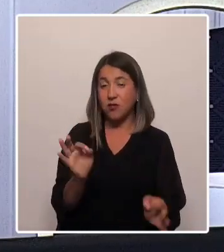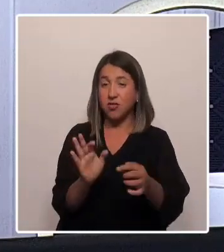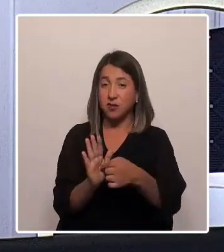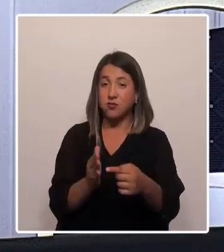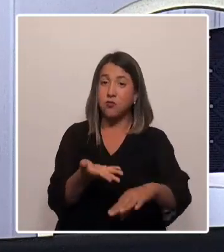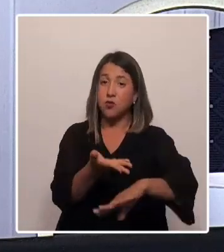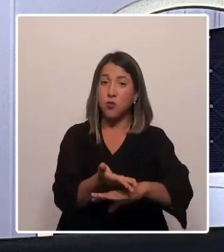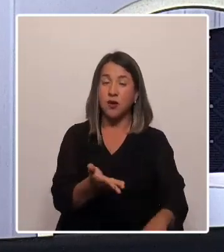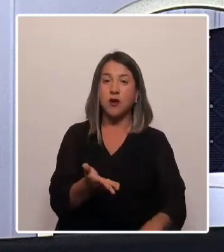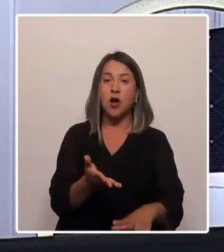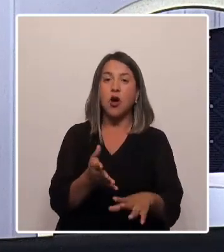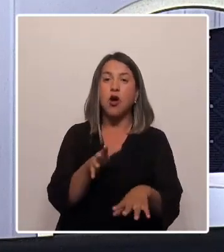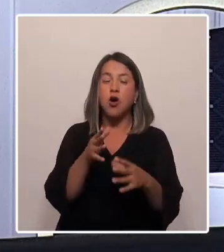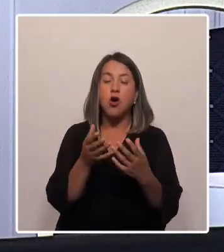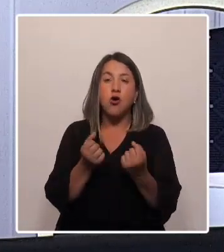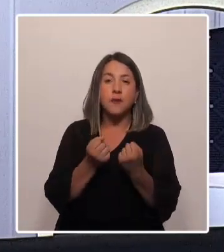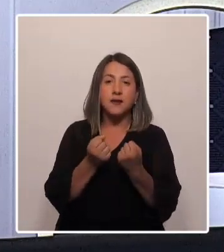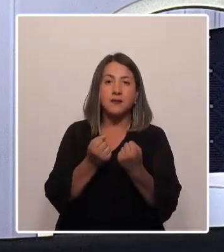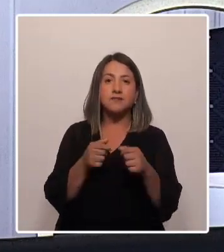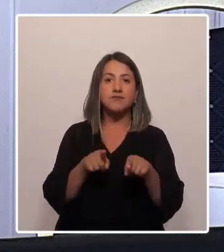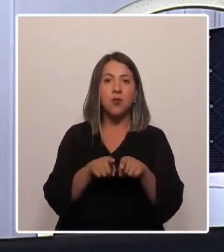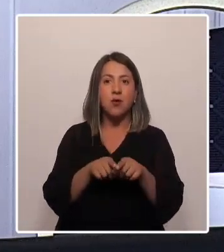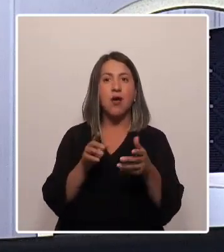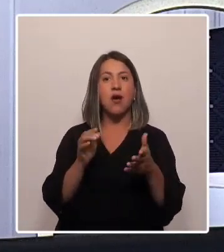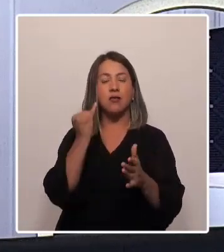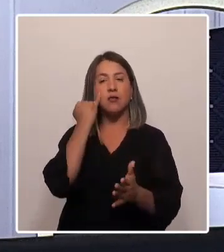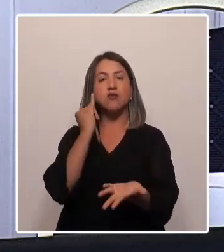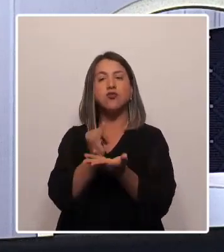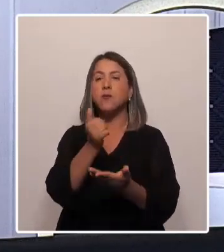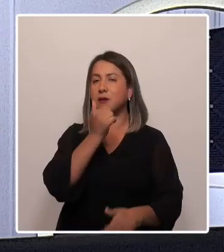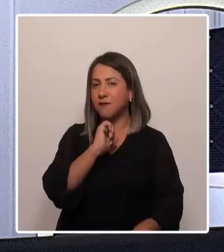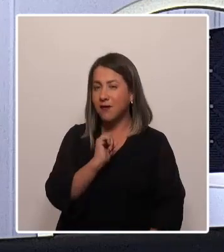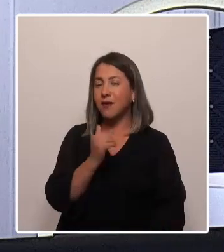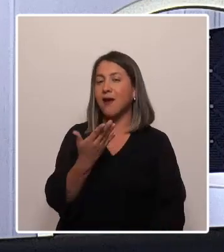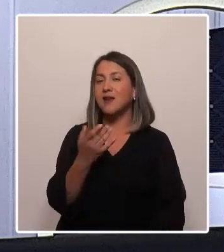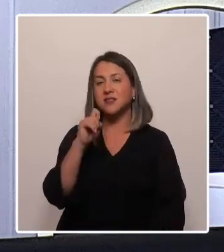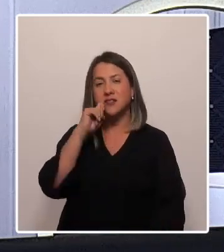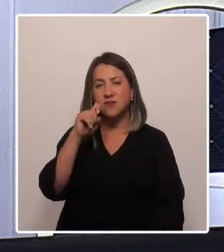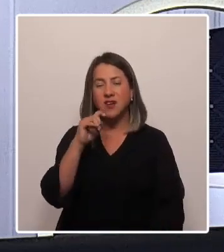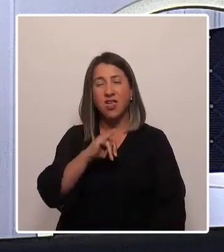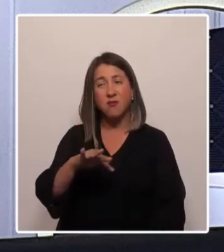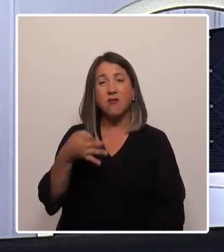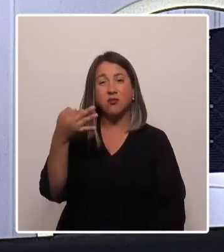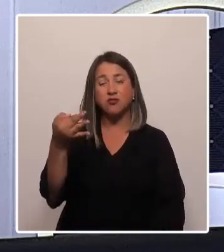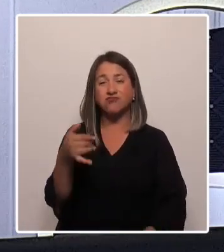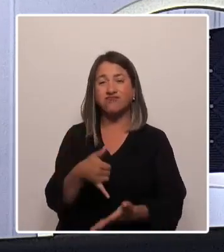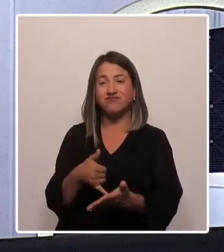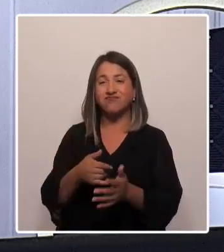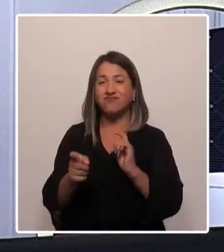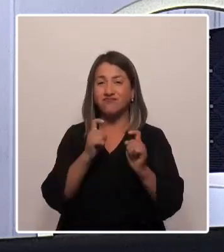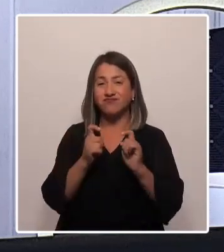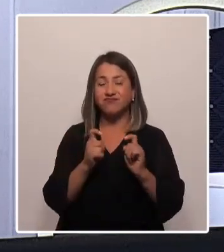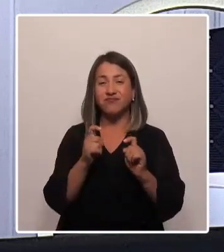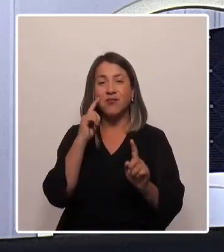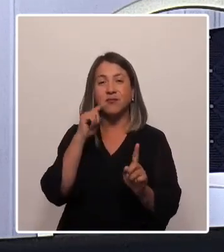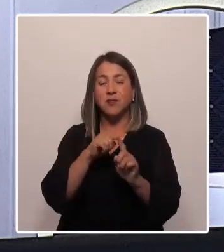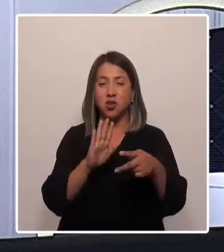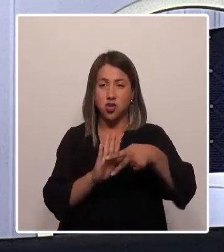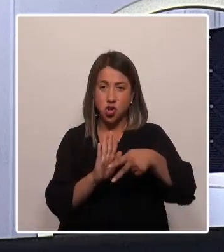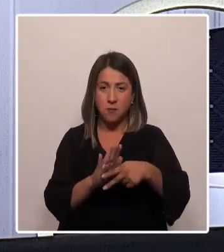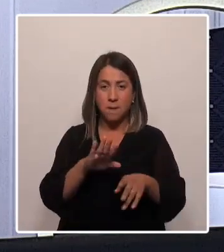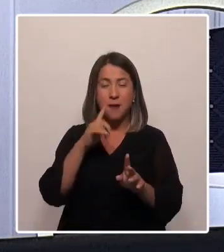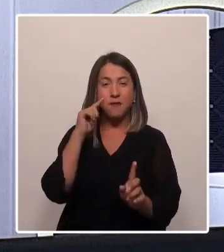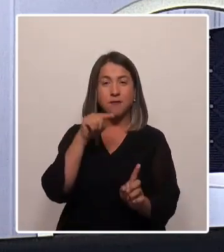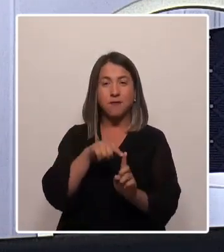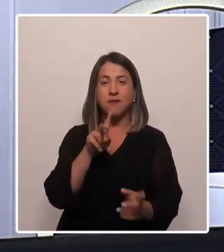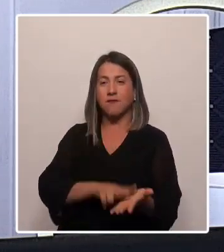la posible colaboración de entidades privadas, lo que en la práctica puede poner en riesgo el propósito de esta norma, pero principalmente el propósito del verdadero